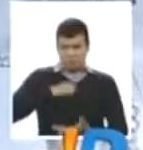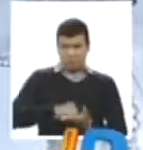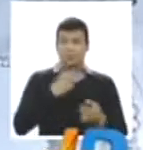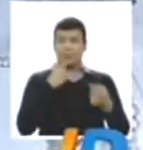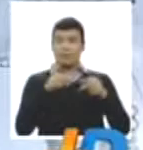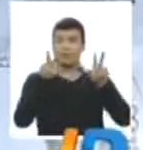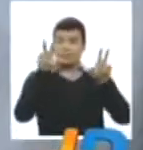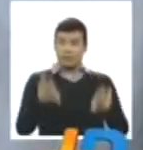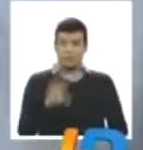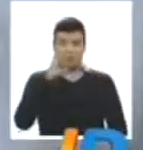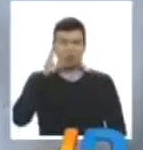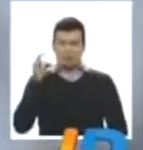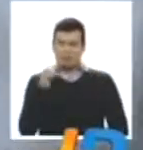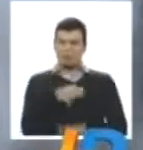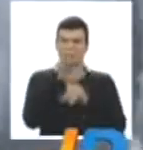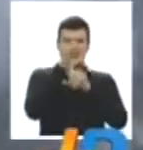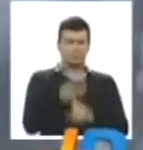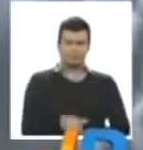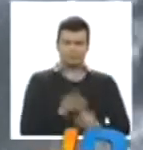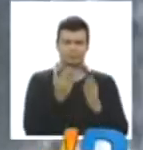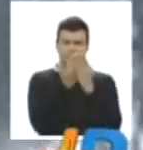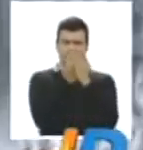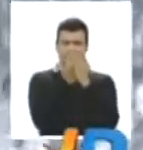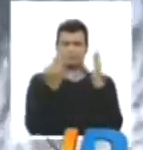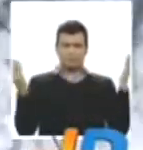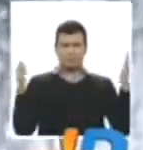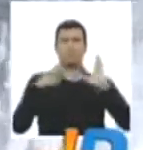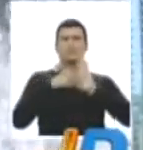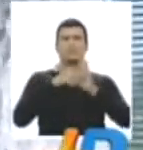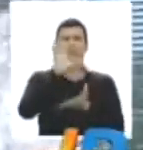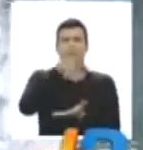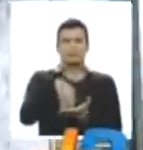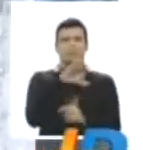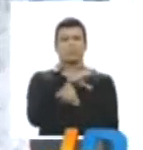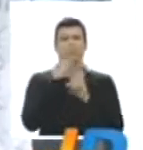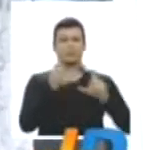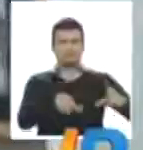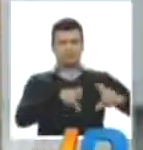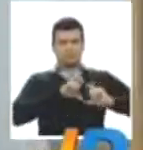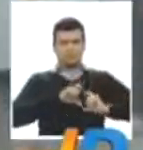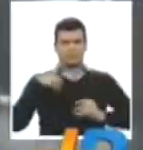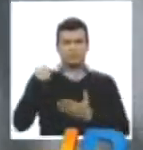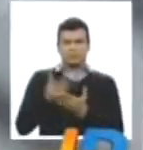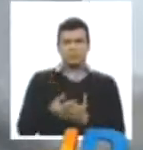Las fotografías estarán expuestas en el Centro Cultural Nuevo Latir hasta el 15 de octubre.